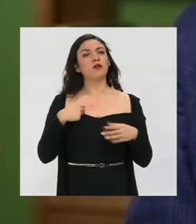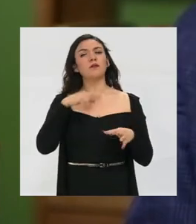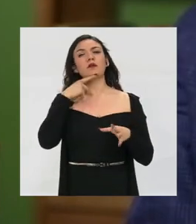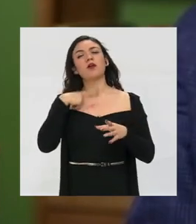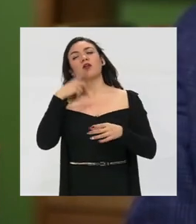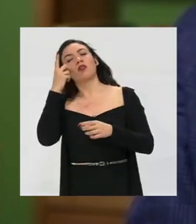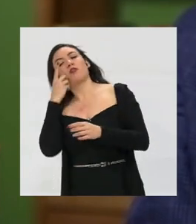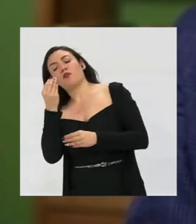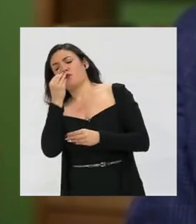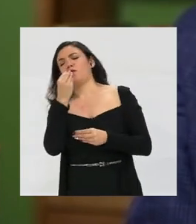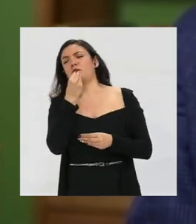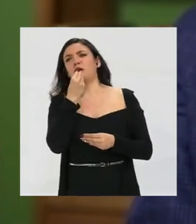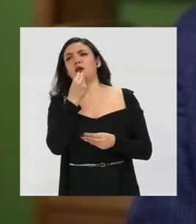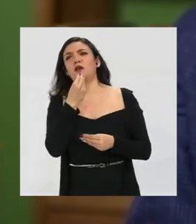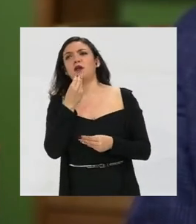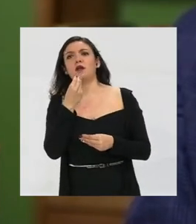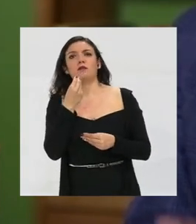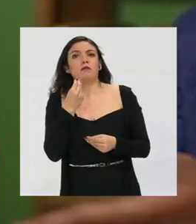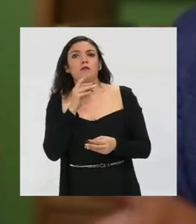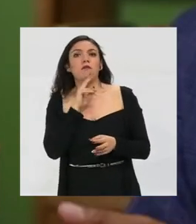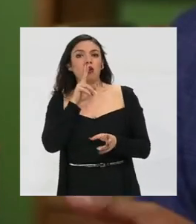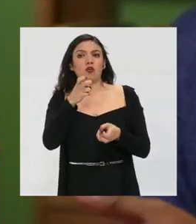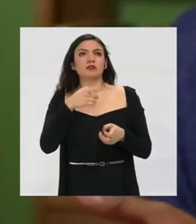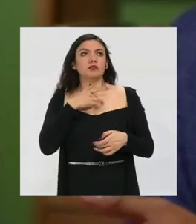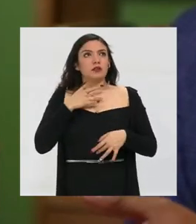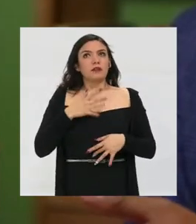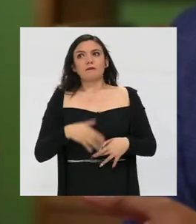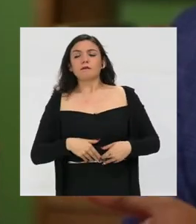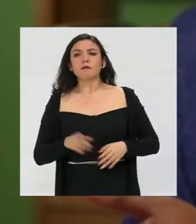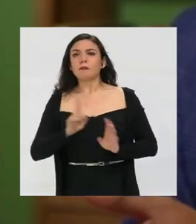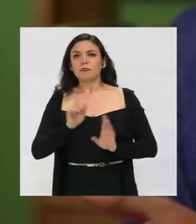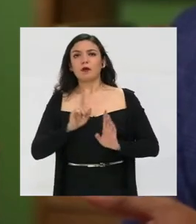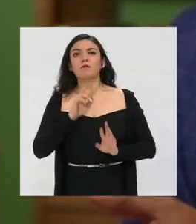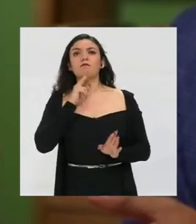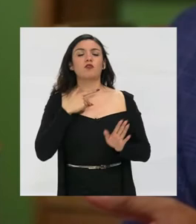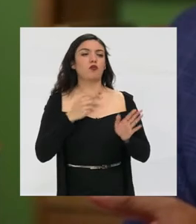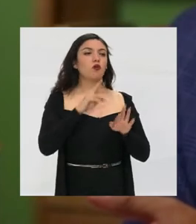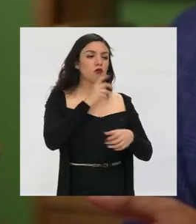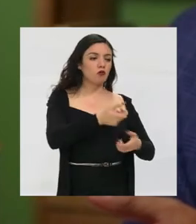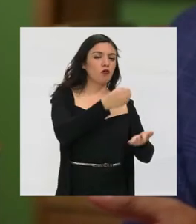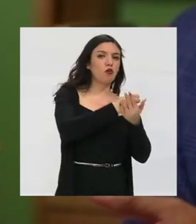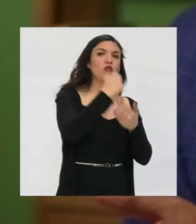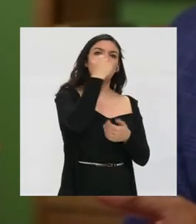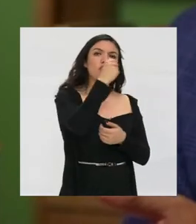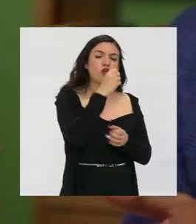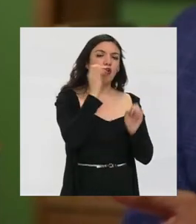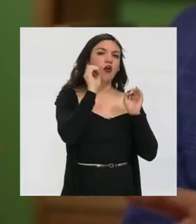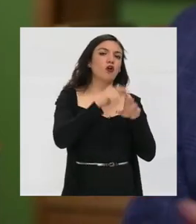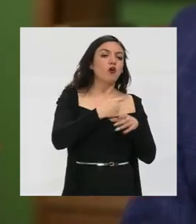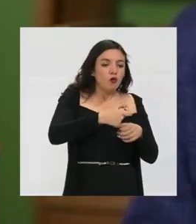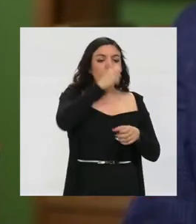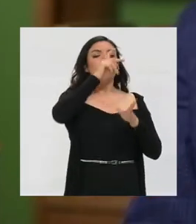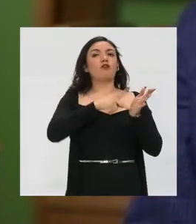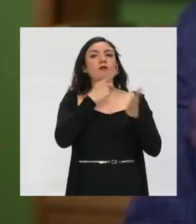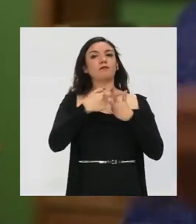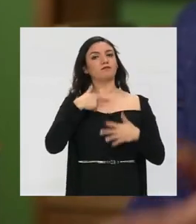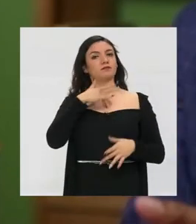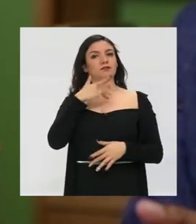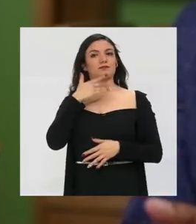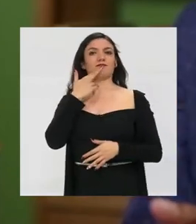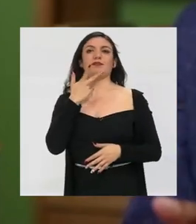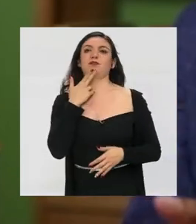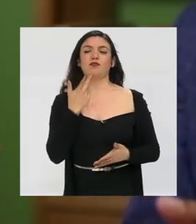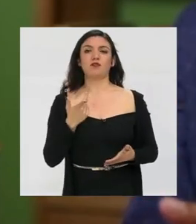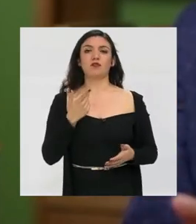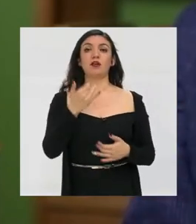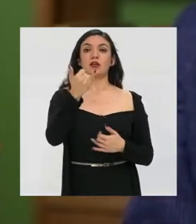y en vez de decir, me voy a dormir y voy a comer, para no tener esa sensación, mejor consumo